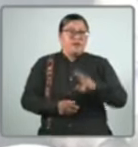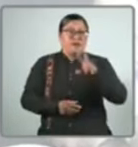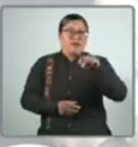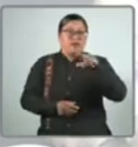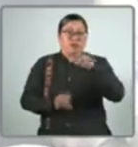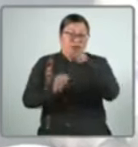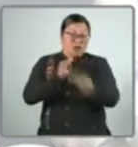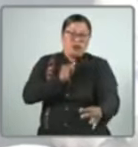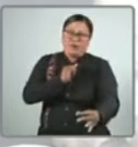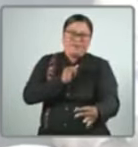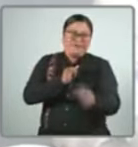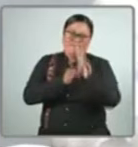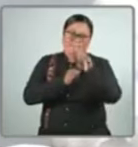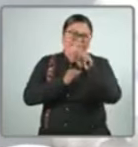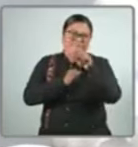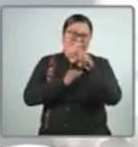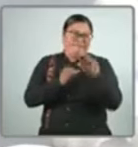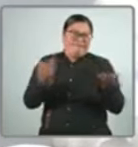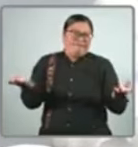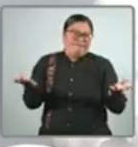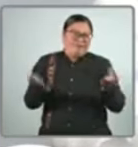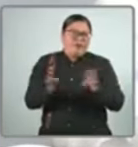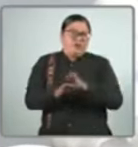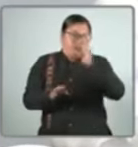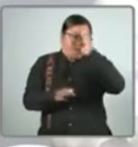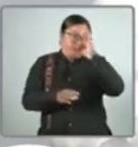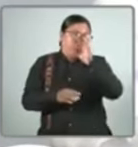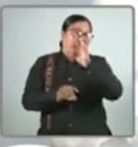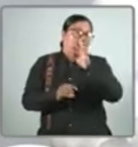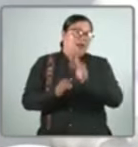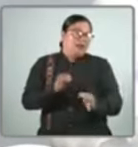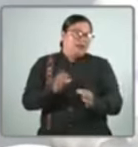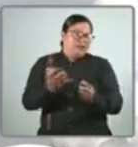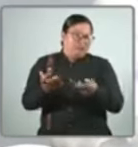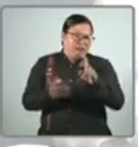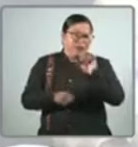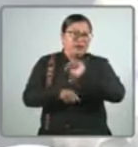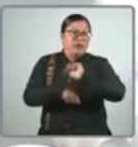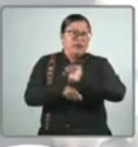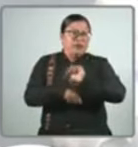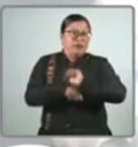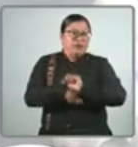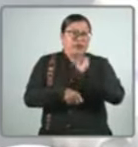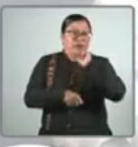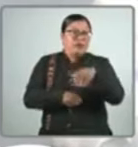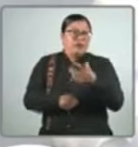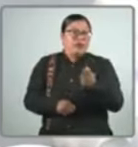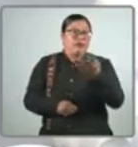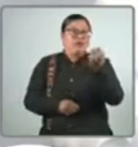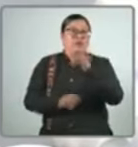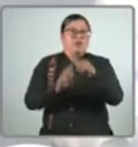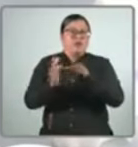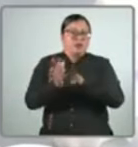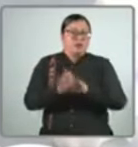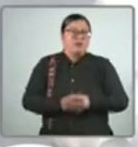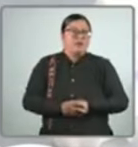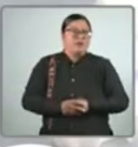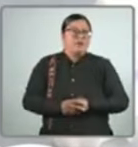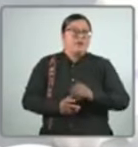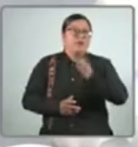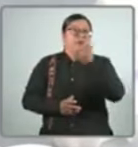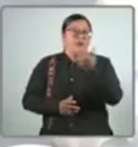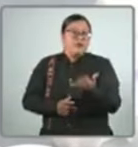los últimos, ¿no? Digo, tampoco es un orgullo. En secundaria también estamos en noveno lugar. Y